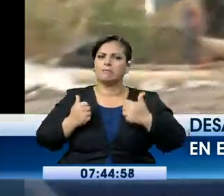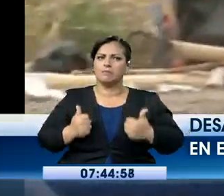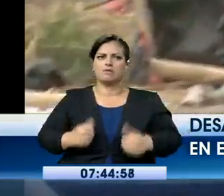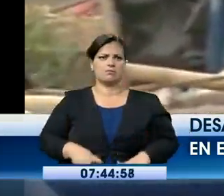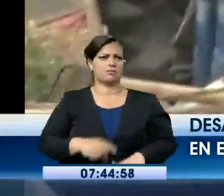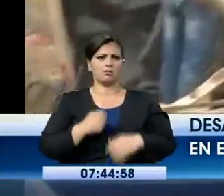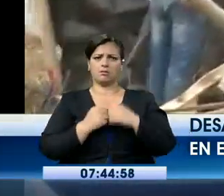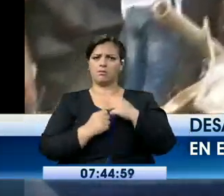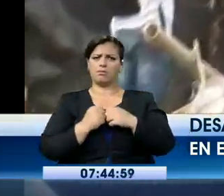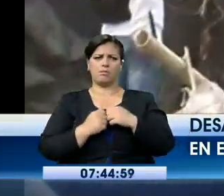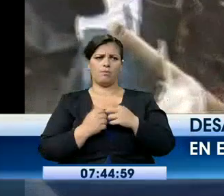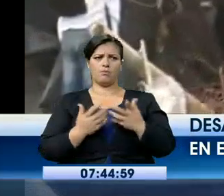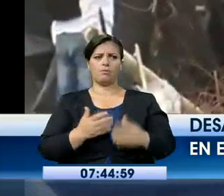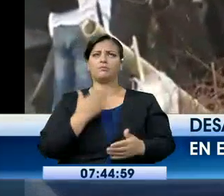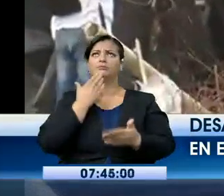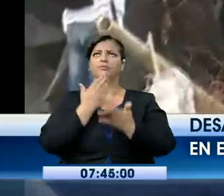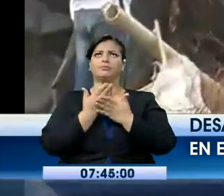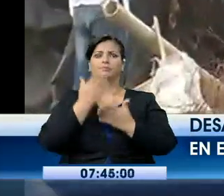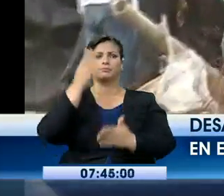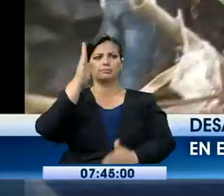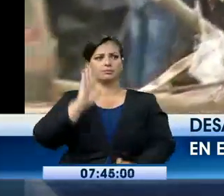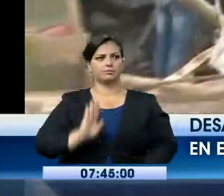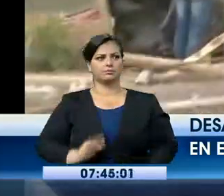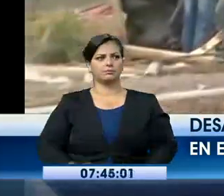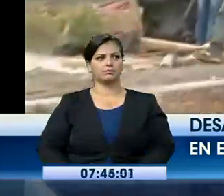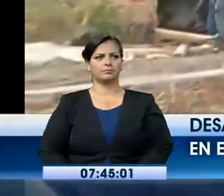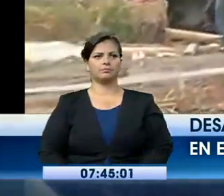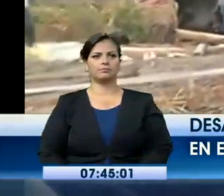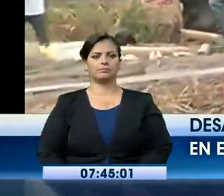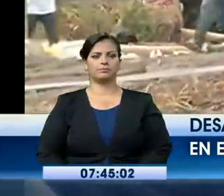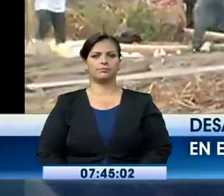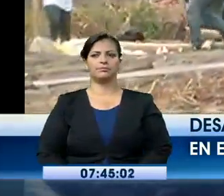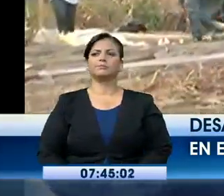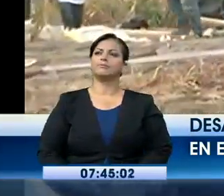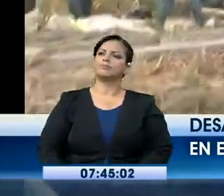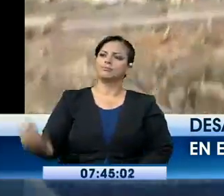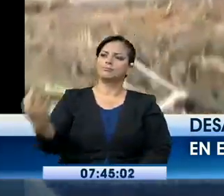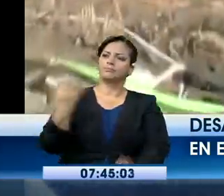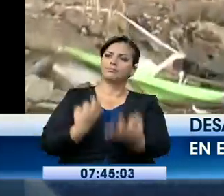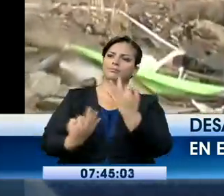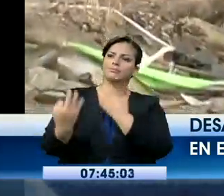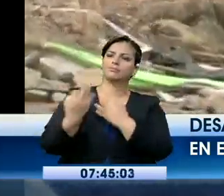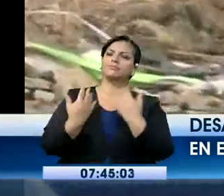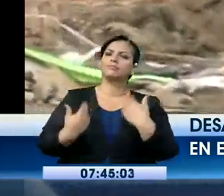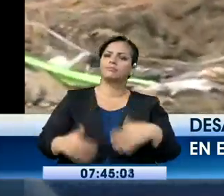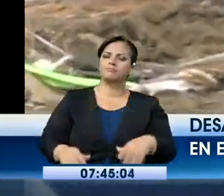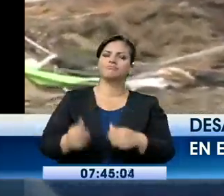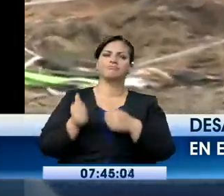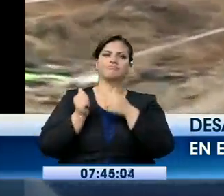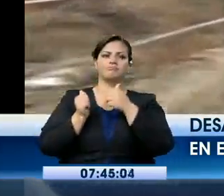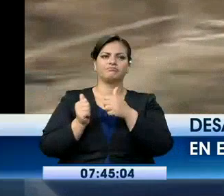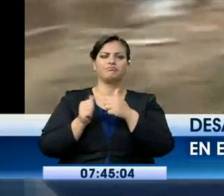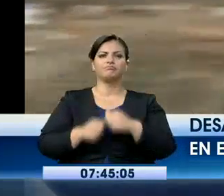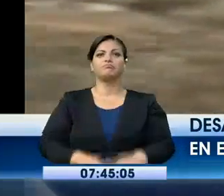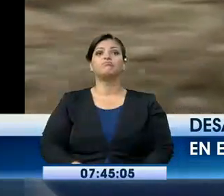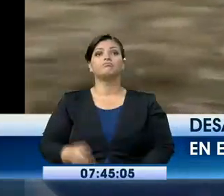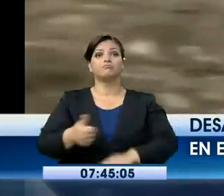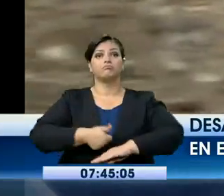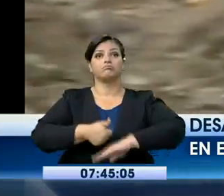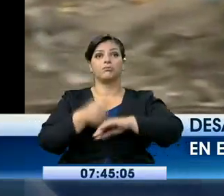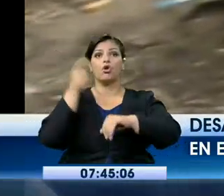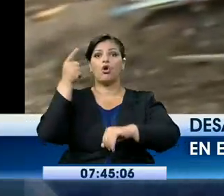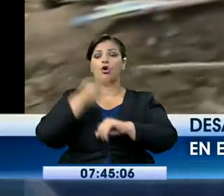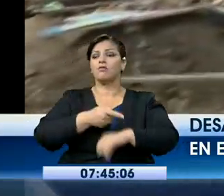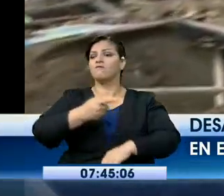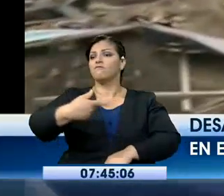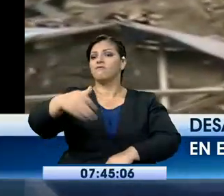inconveniente. Perfecto, entonces, lo hemos escuchado por parte del coronel Johnny Mora. Se ha procedido con este desalojo a retirar a las